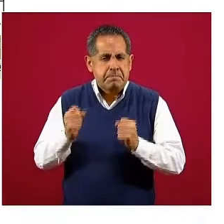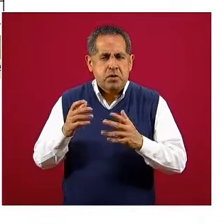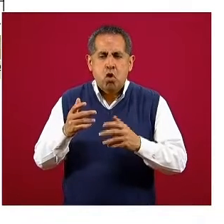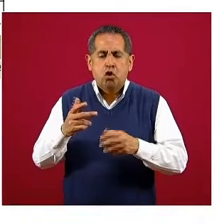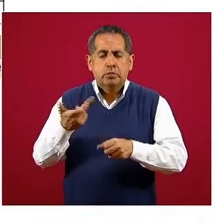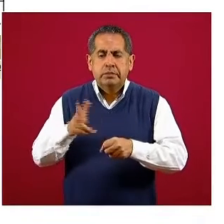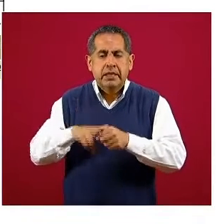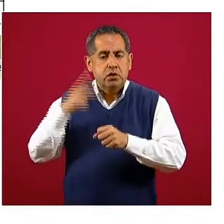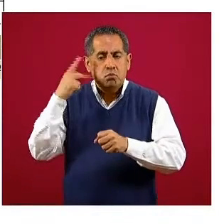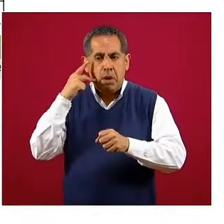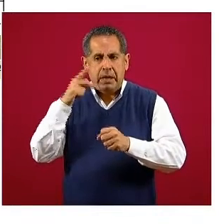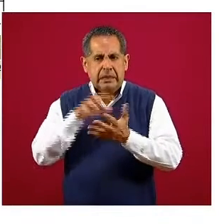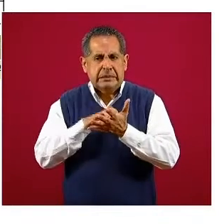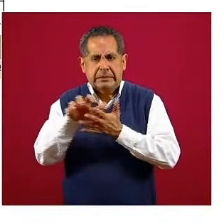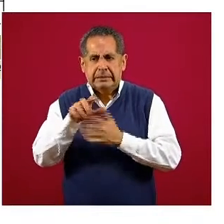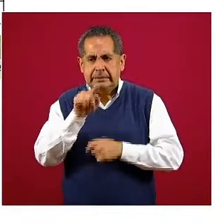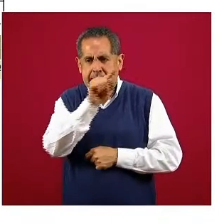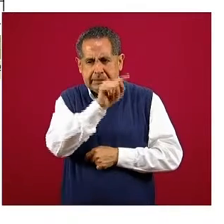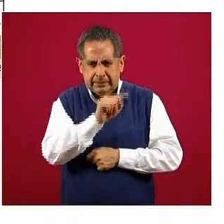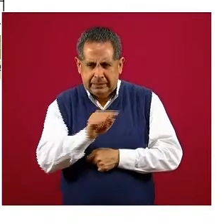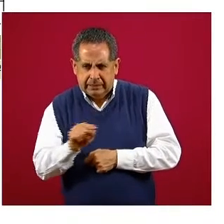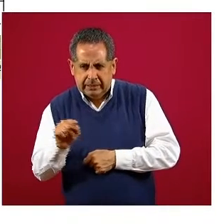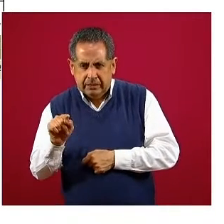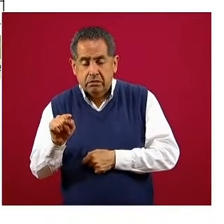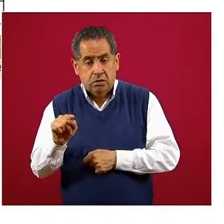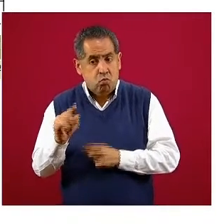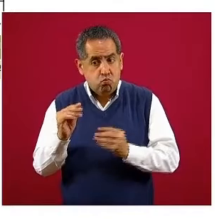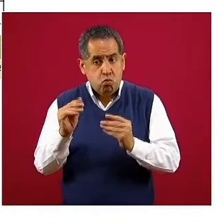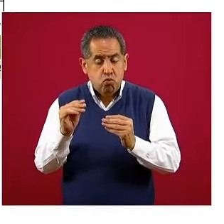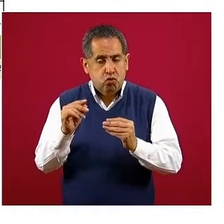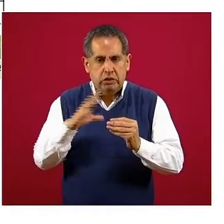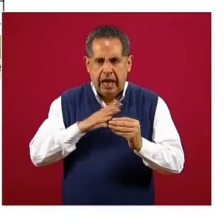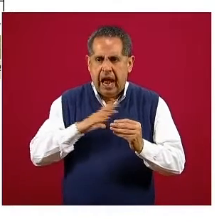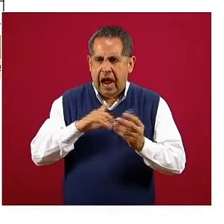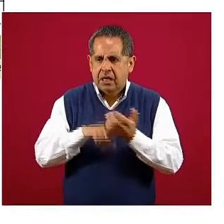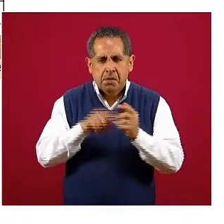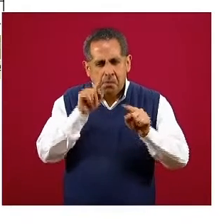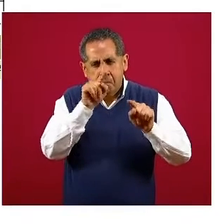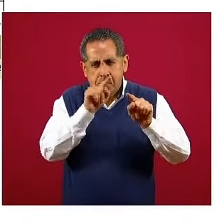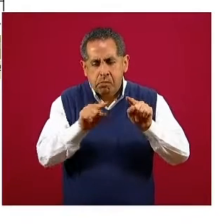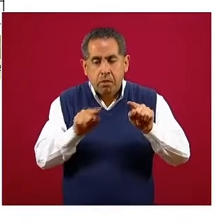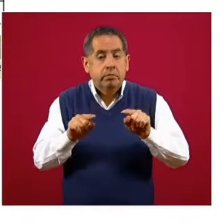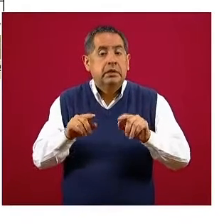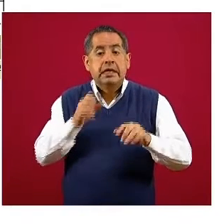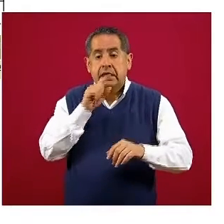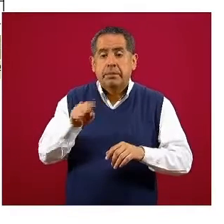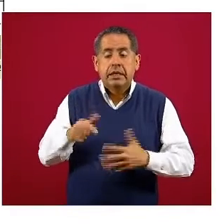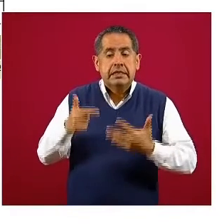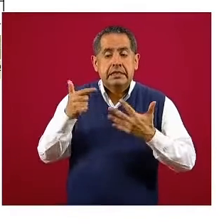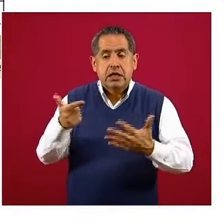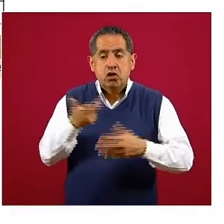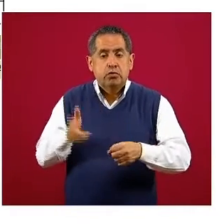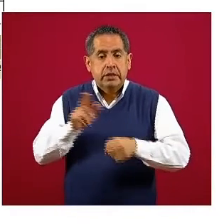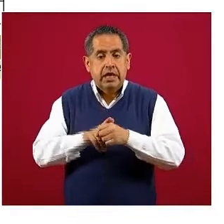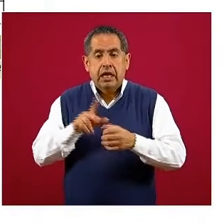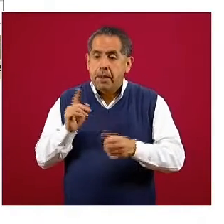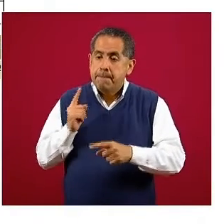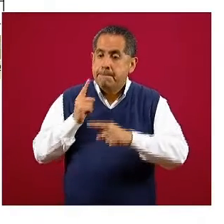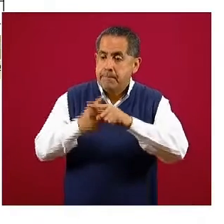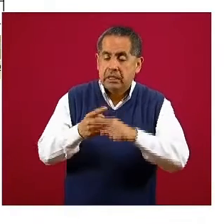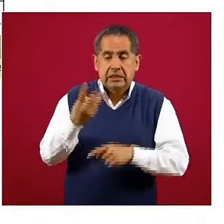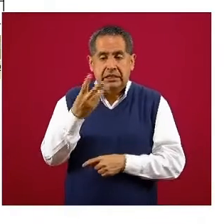camas destinadas a la atención de personas con infección respiratoria aguda, grave, tenemos